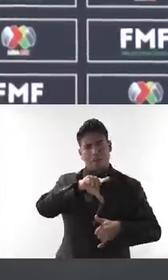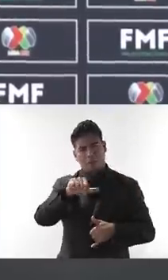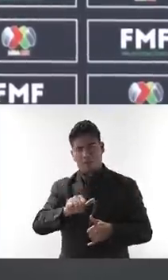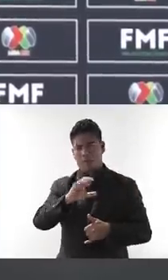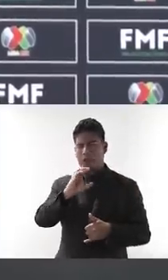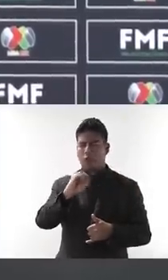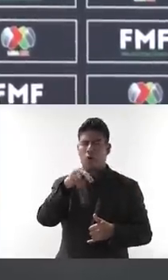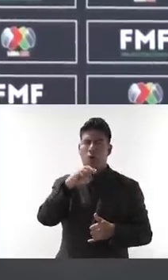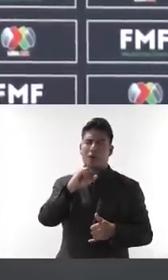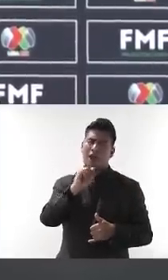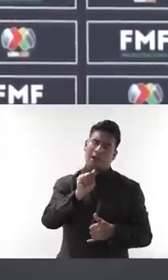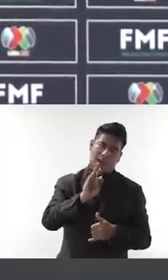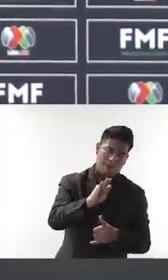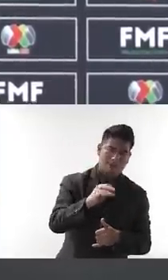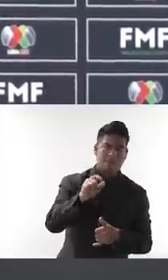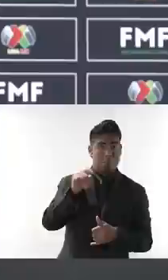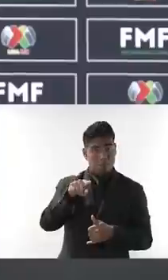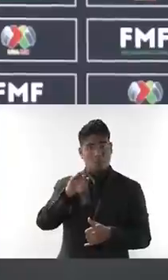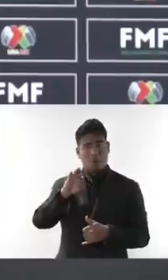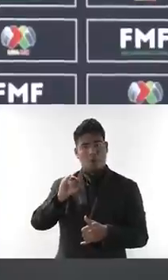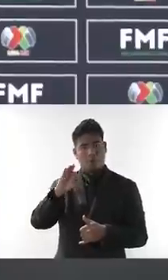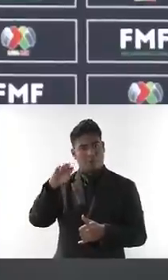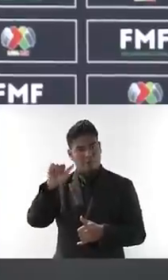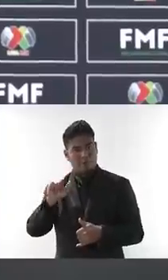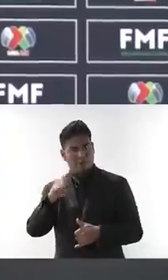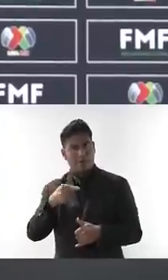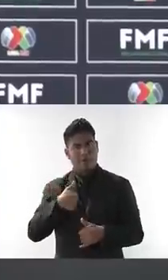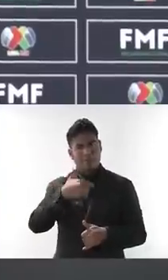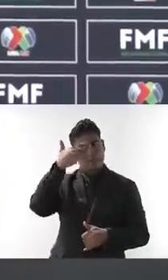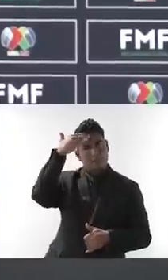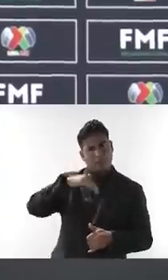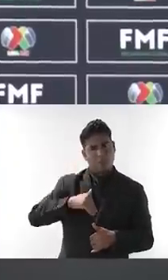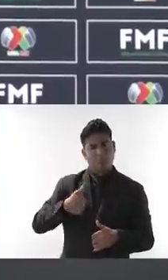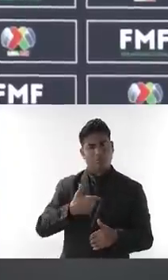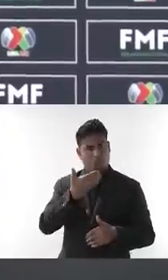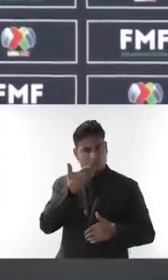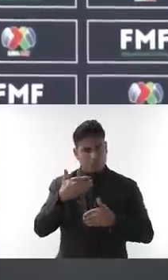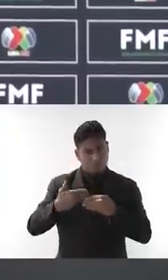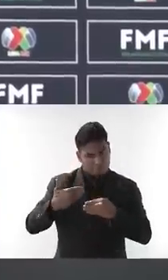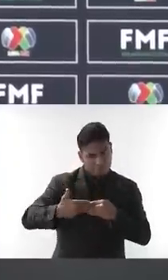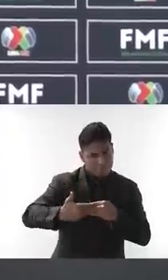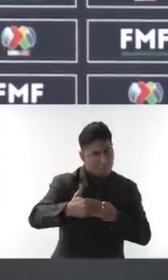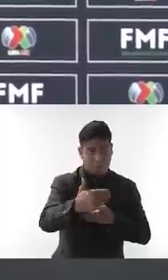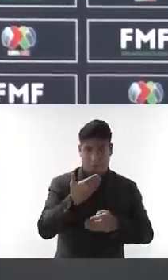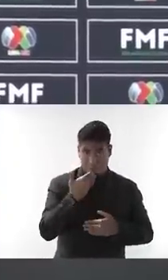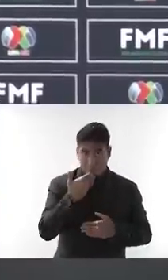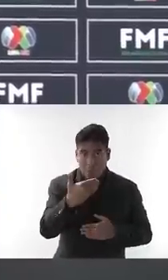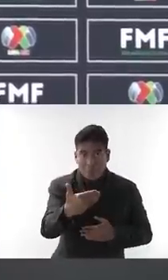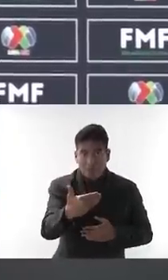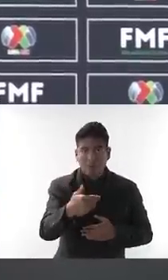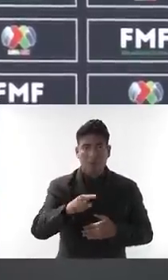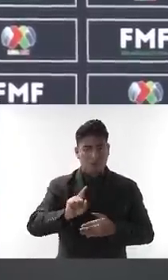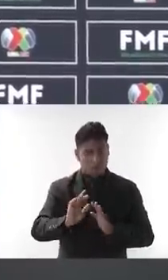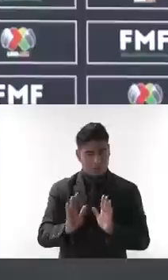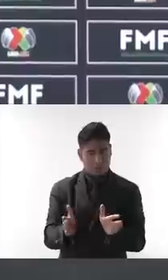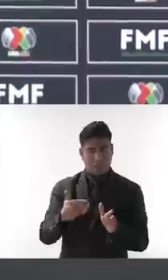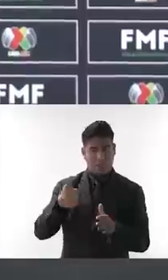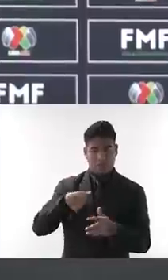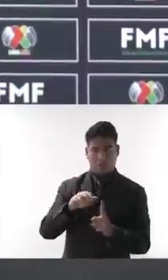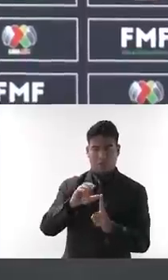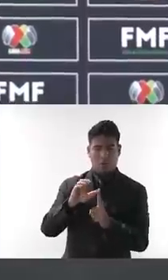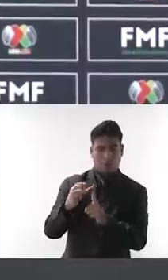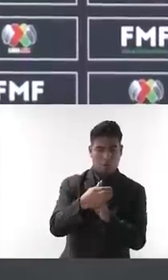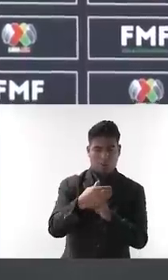para saber si esta gestión va avanzando conforme lo está solicitando el Comité de Selecciones